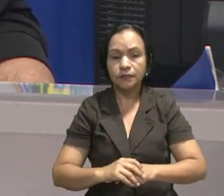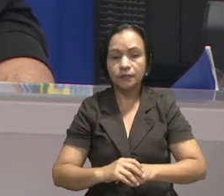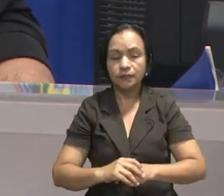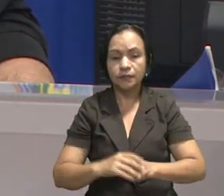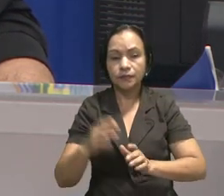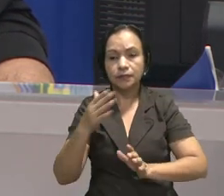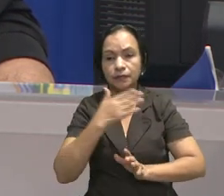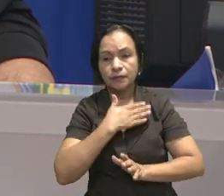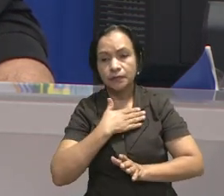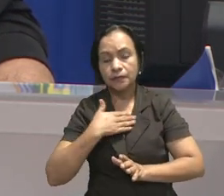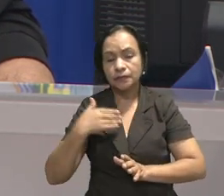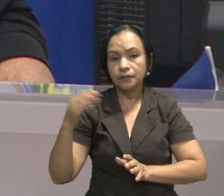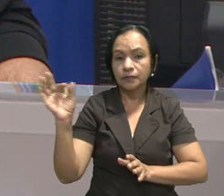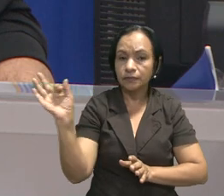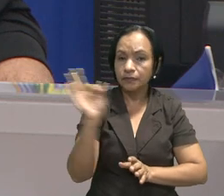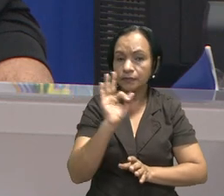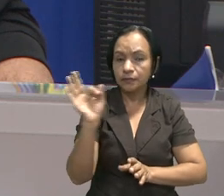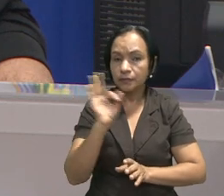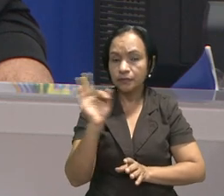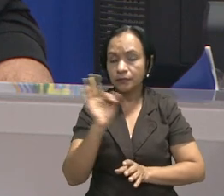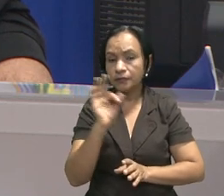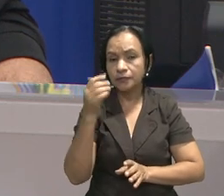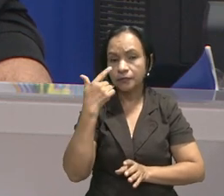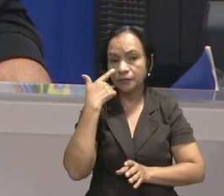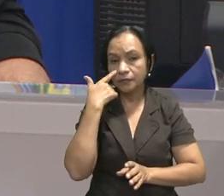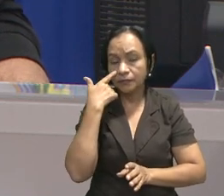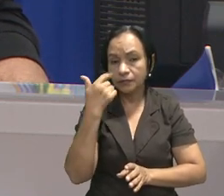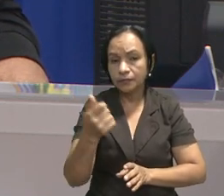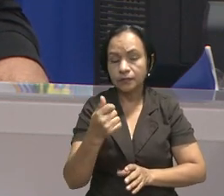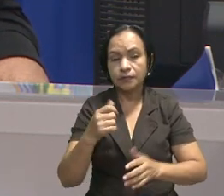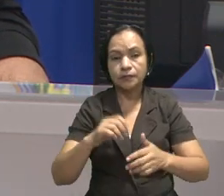la mejor forma de reconocer